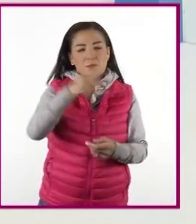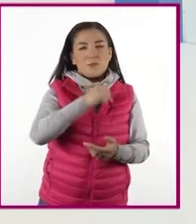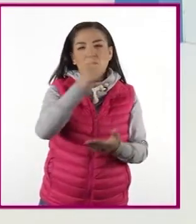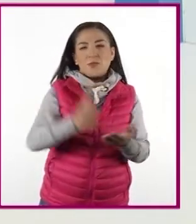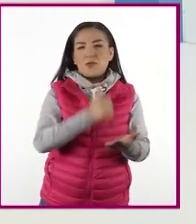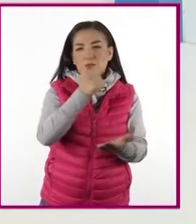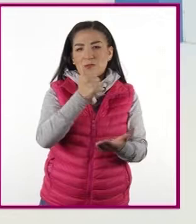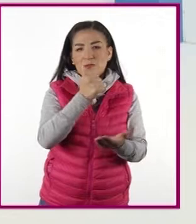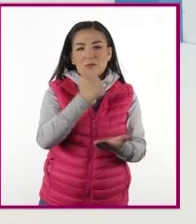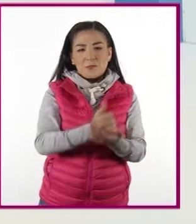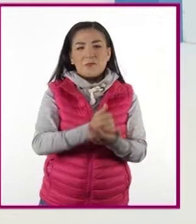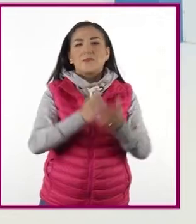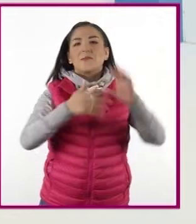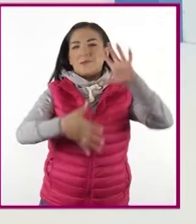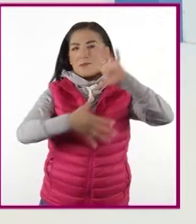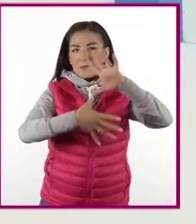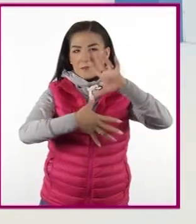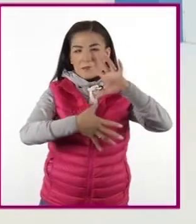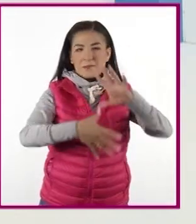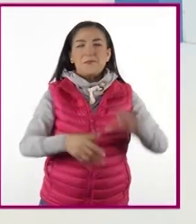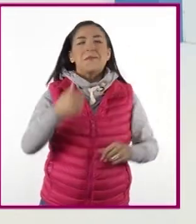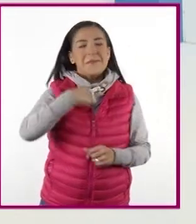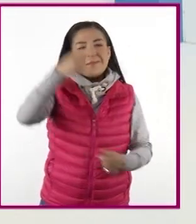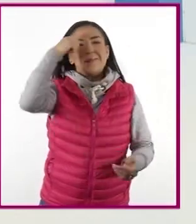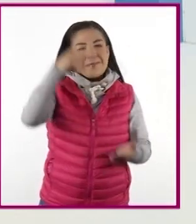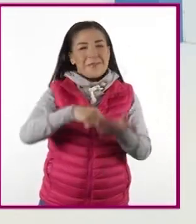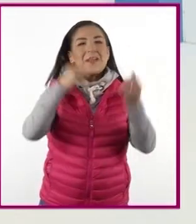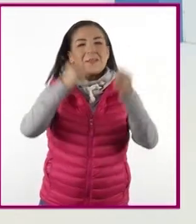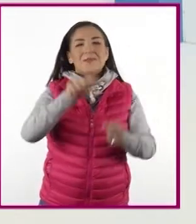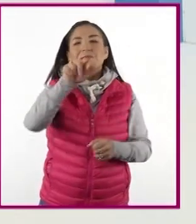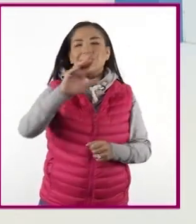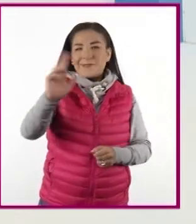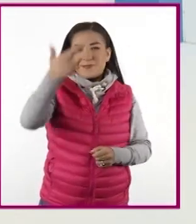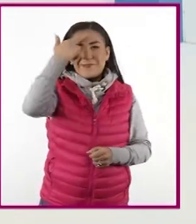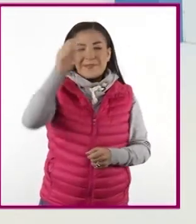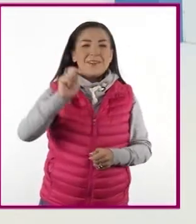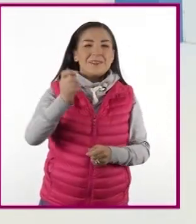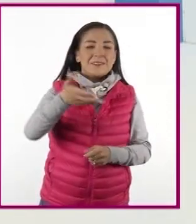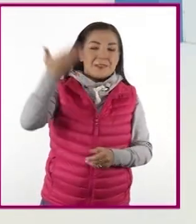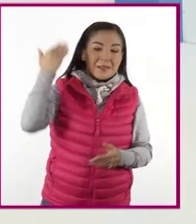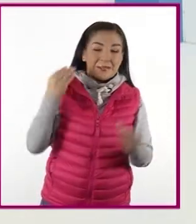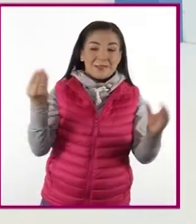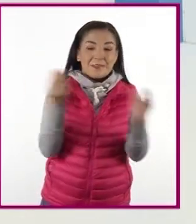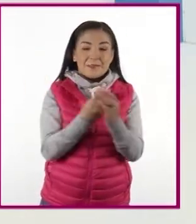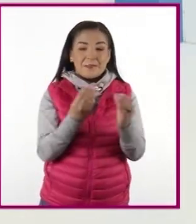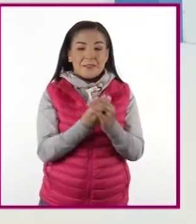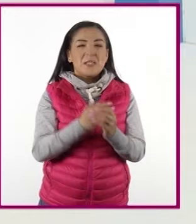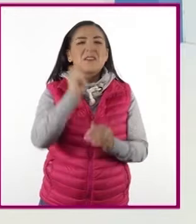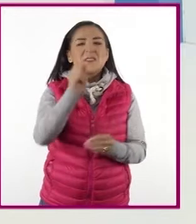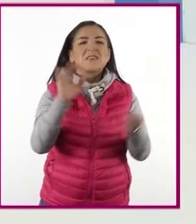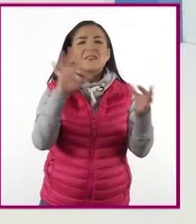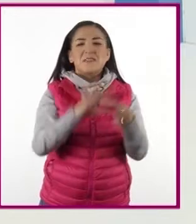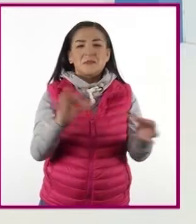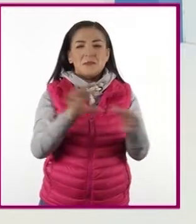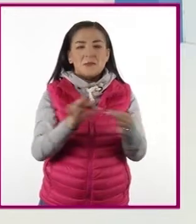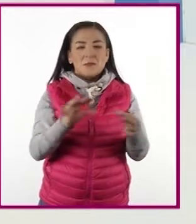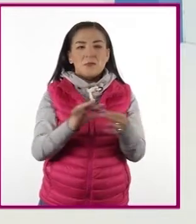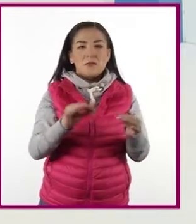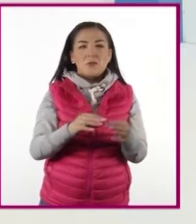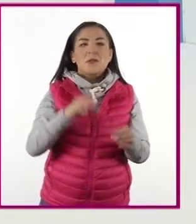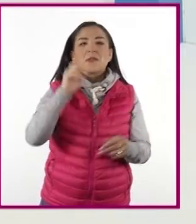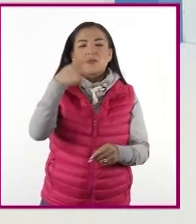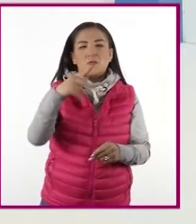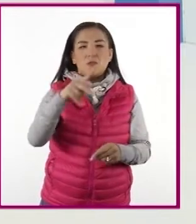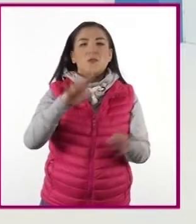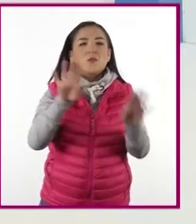novohispanas. Estoy completamente seguro de que recuerdan que en sesiones anteriores se habló de las reformas borbónicas en